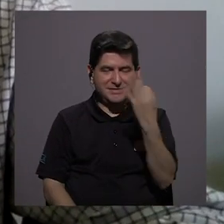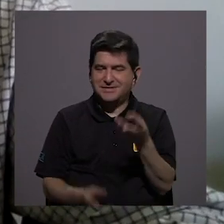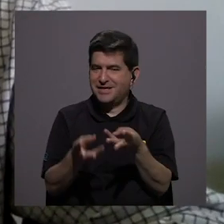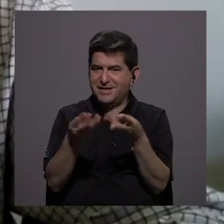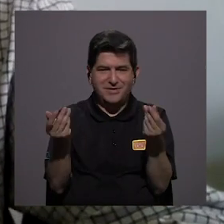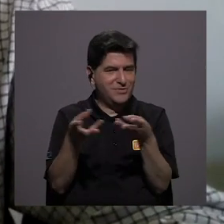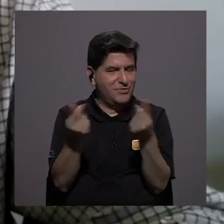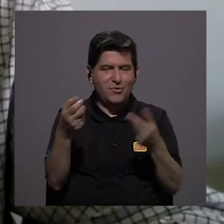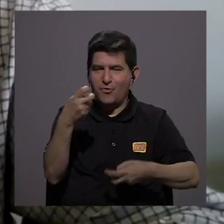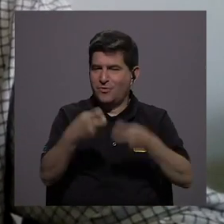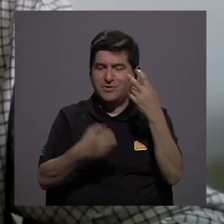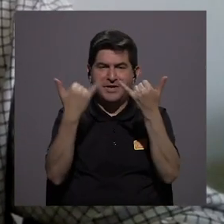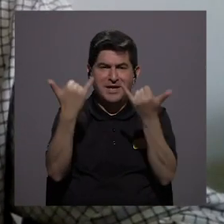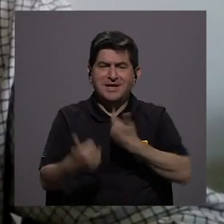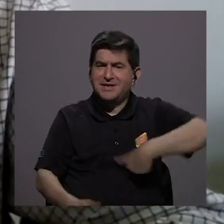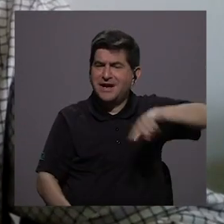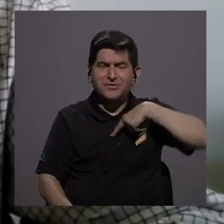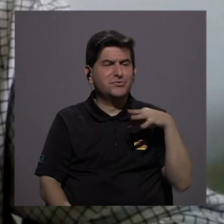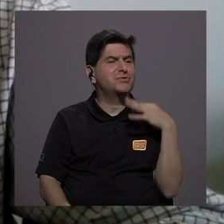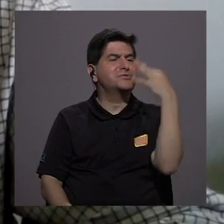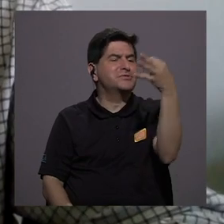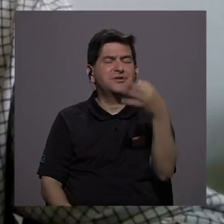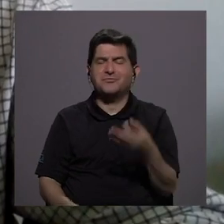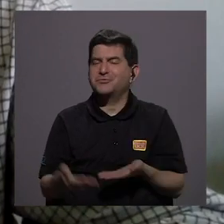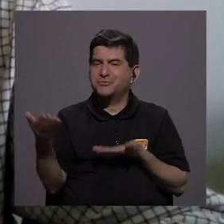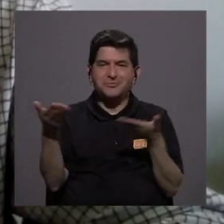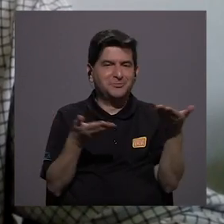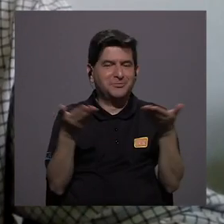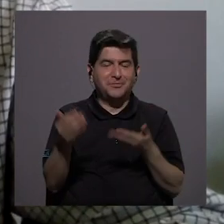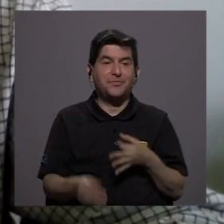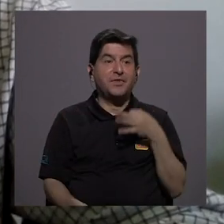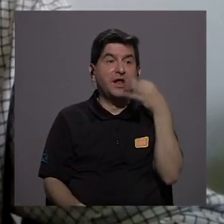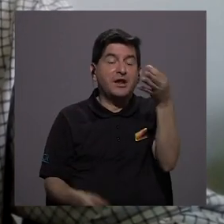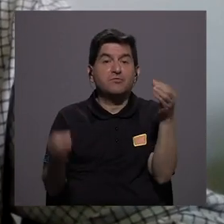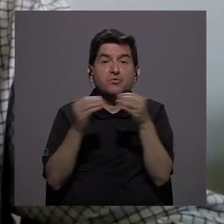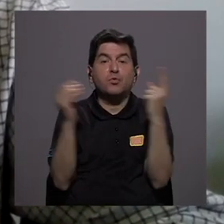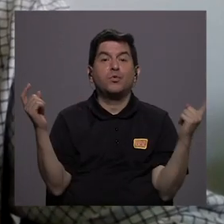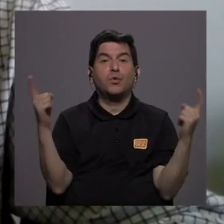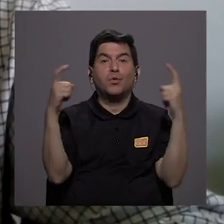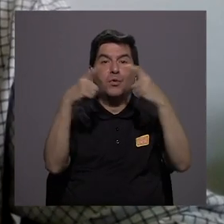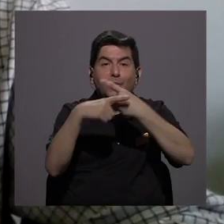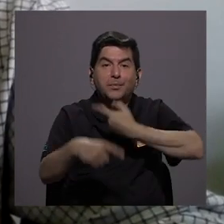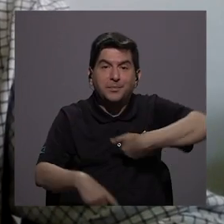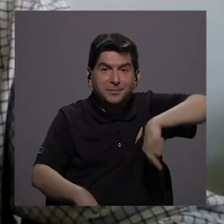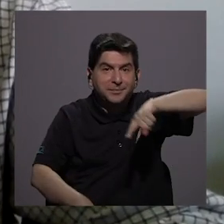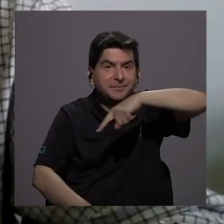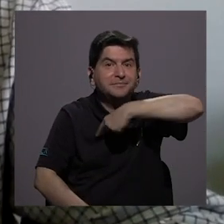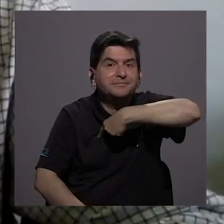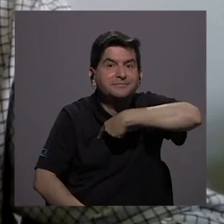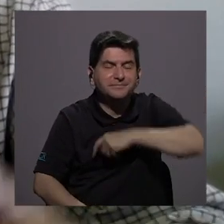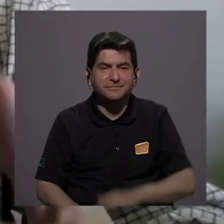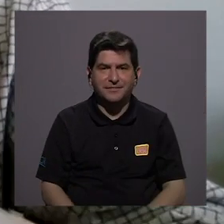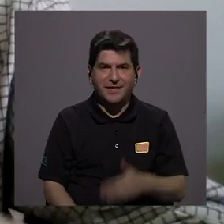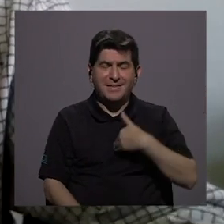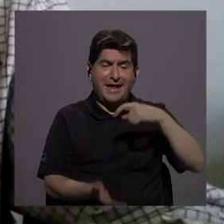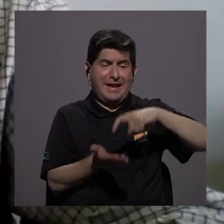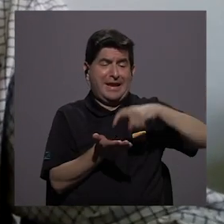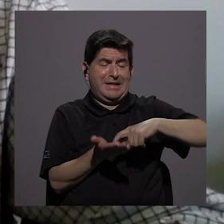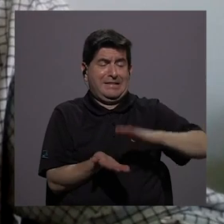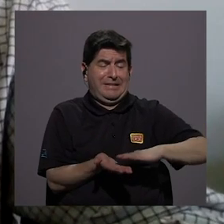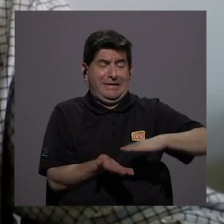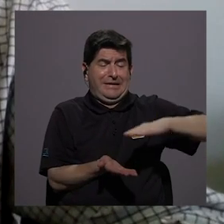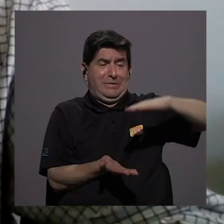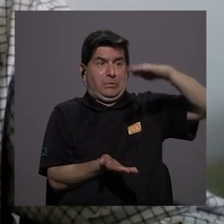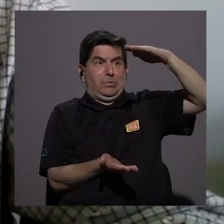de resolver los problemas y eso ya no nos va a servir a futuro, porque el futuro va a ser mucho más complicado para nosotros, ¿eh? Tenemos una deuda muy